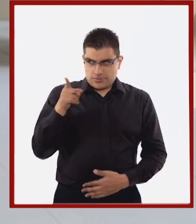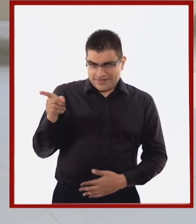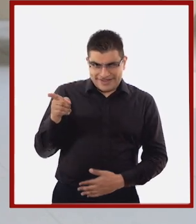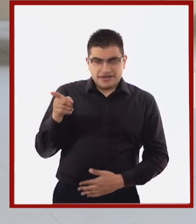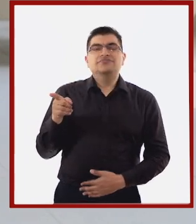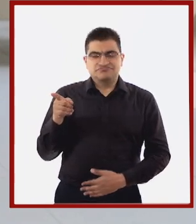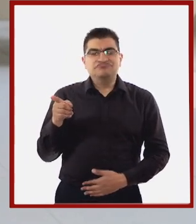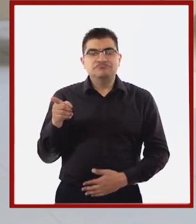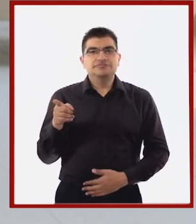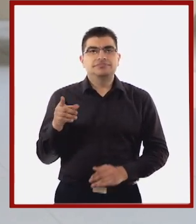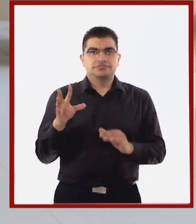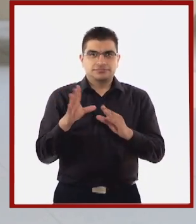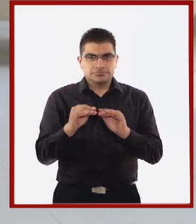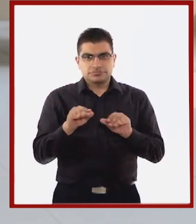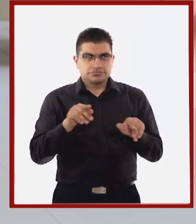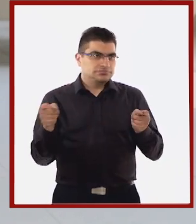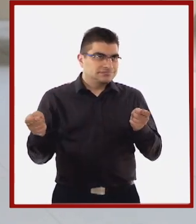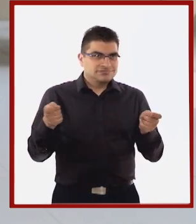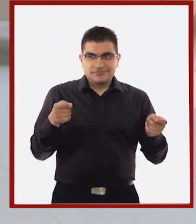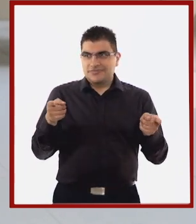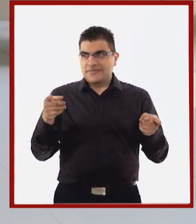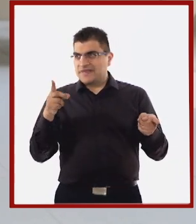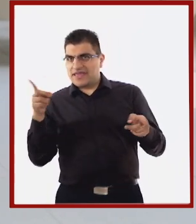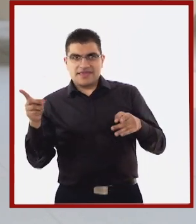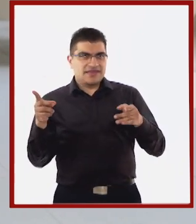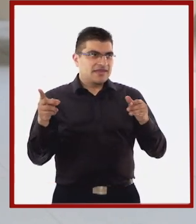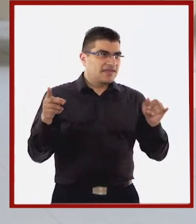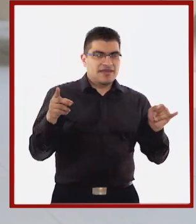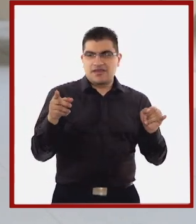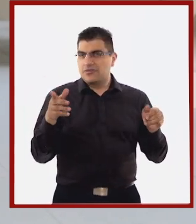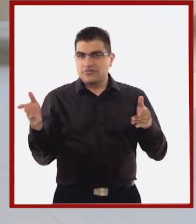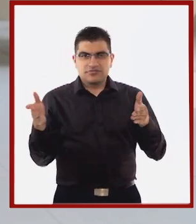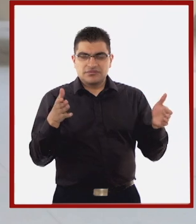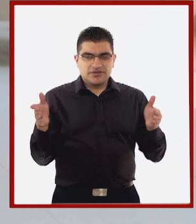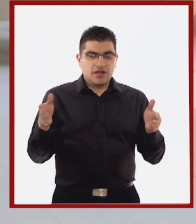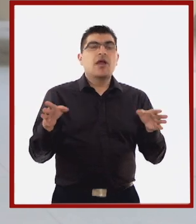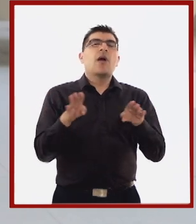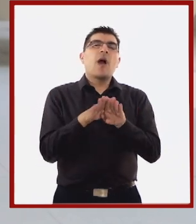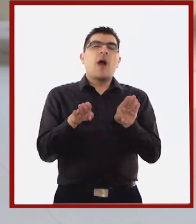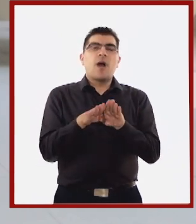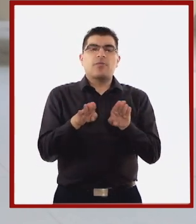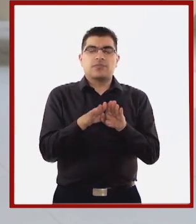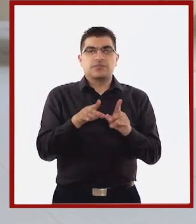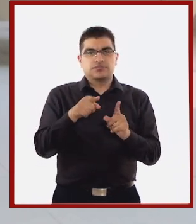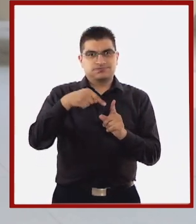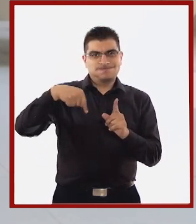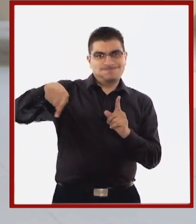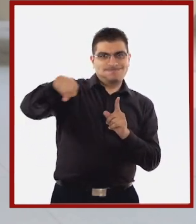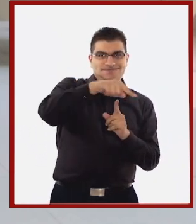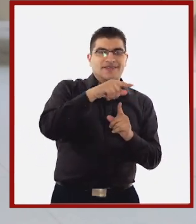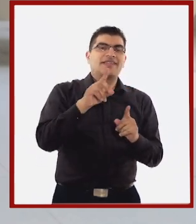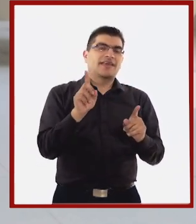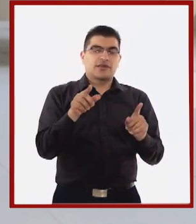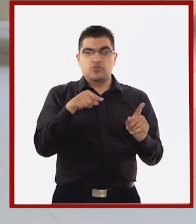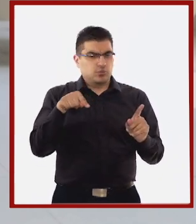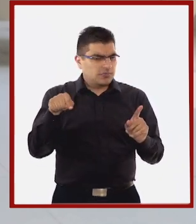la secuencia de un movimiento básico perteneciente al paso de la jarana del estado de Yucatán.